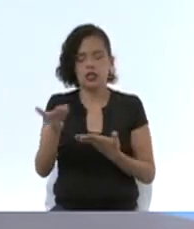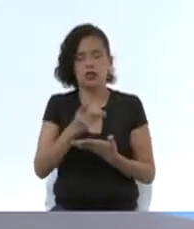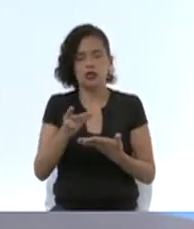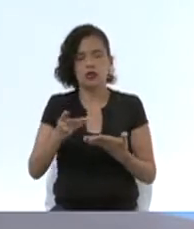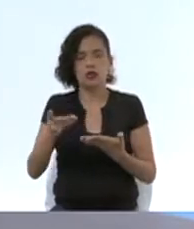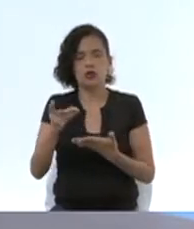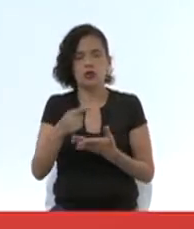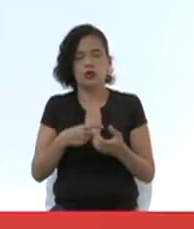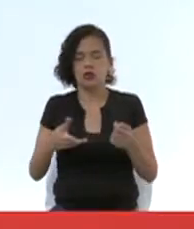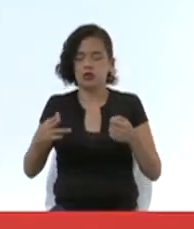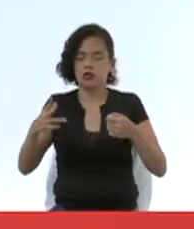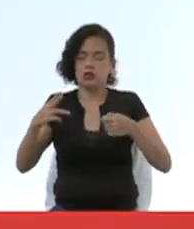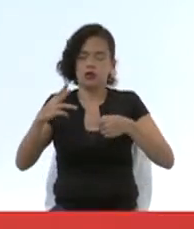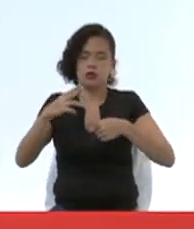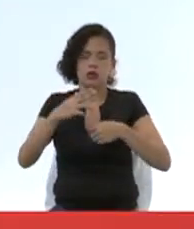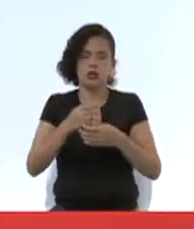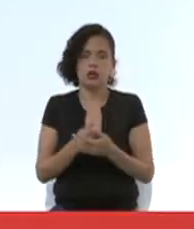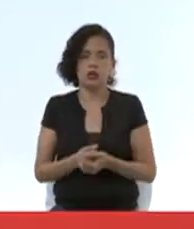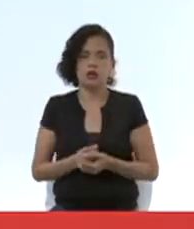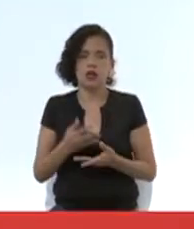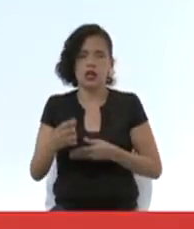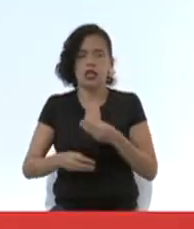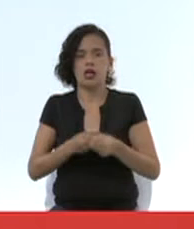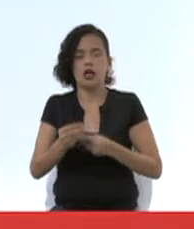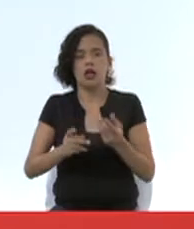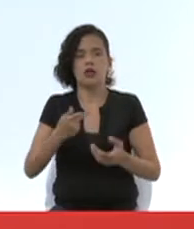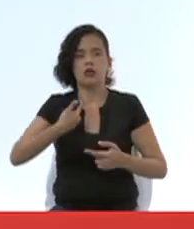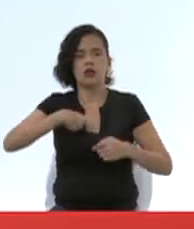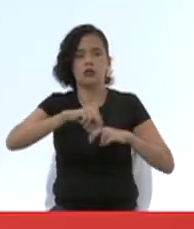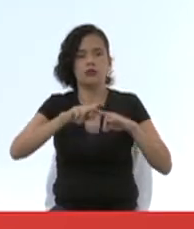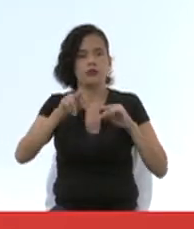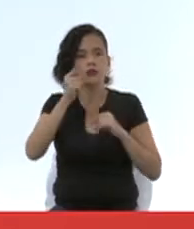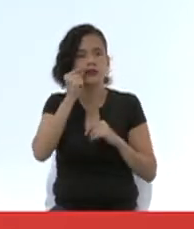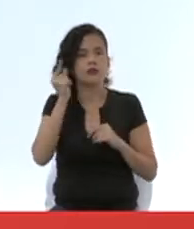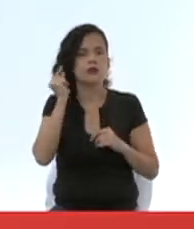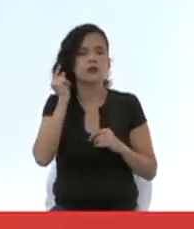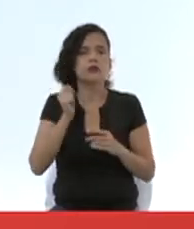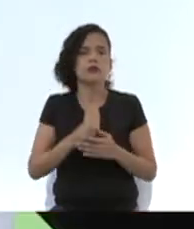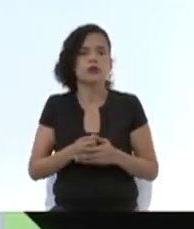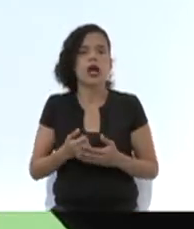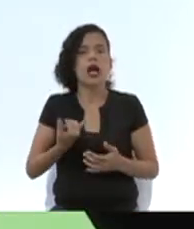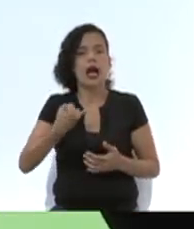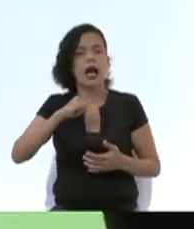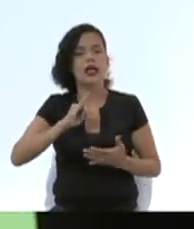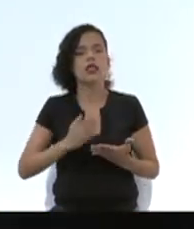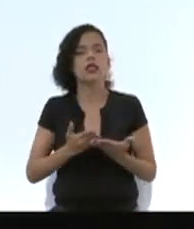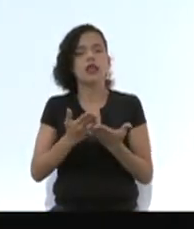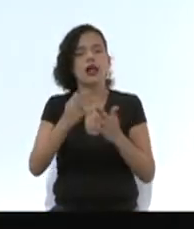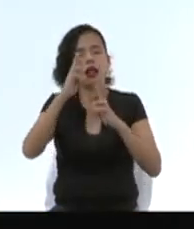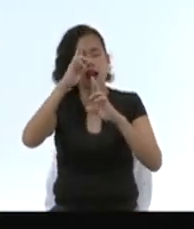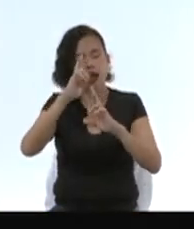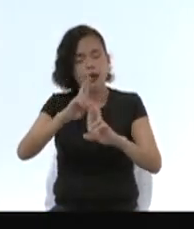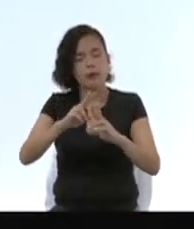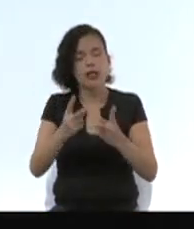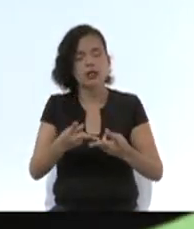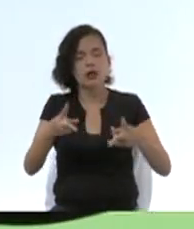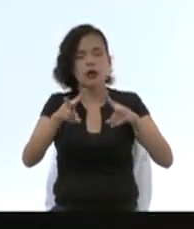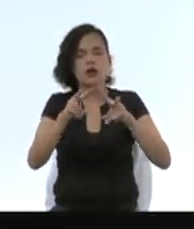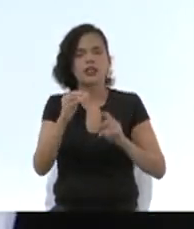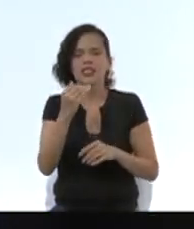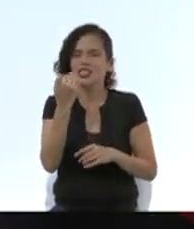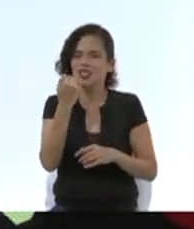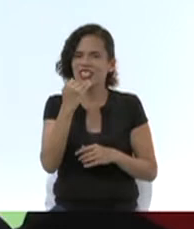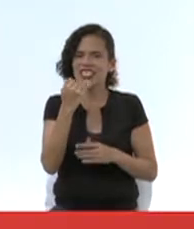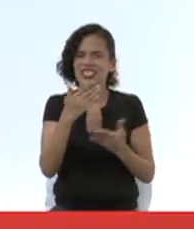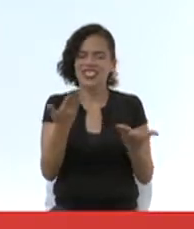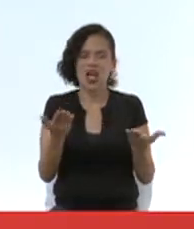dibujos, del recortado que hagan nuestras niñas y niños merece valor, merece respeto, merece esa sonrisa cuando